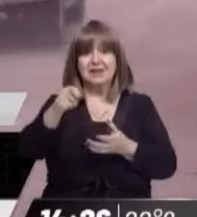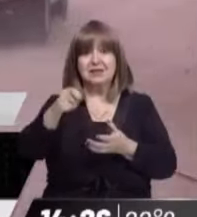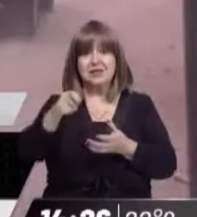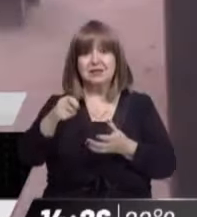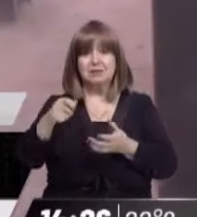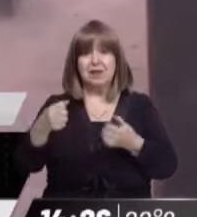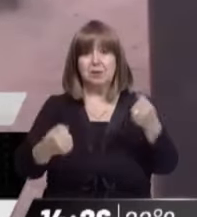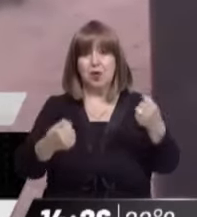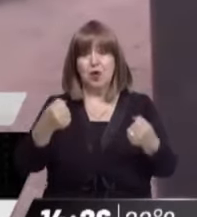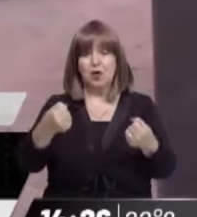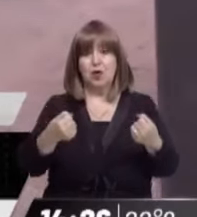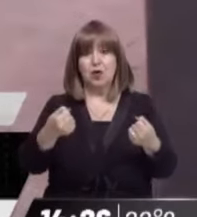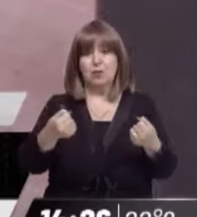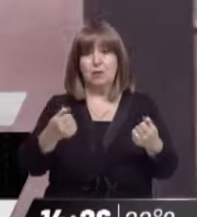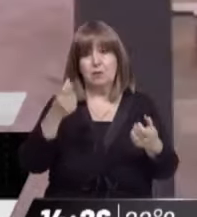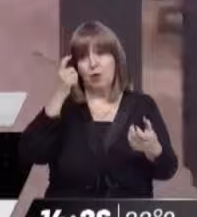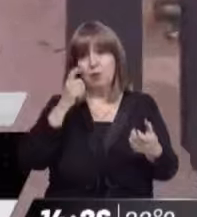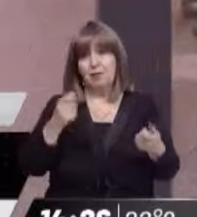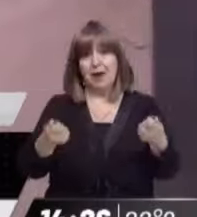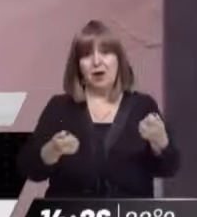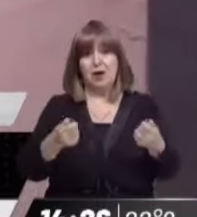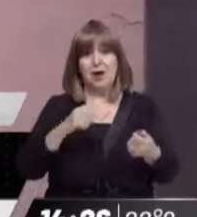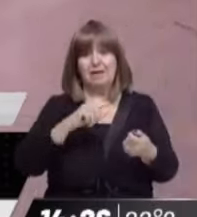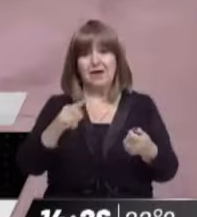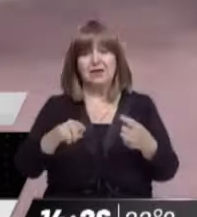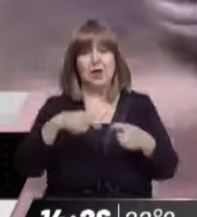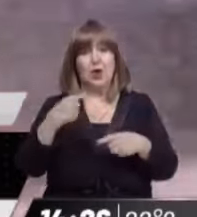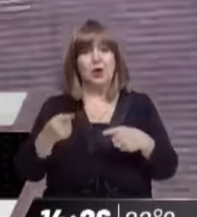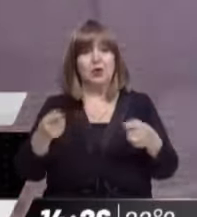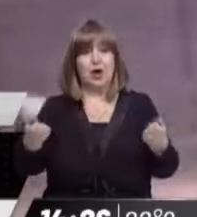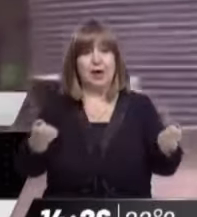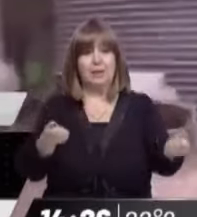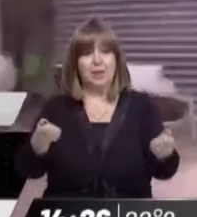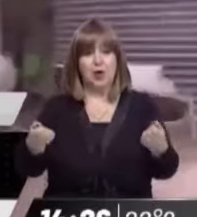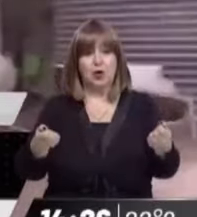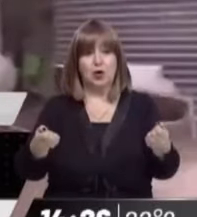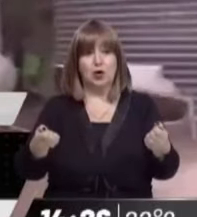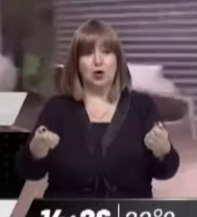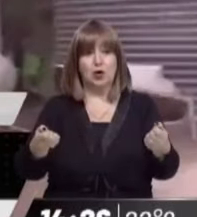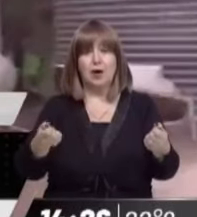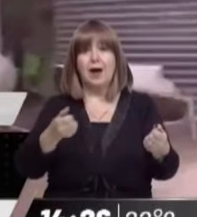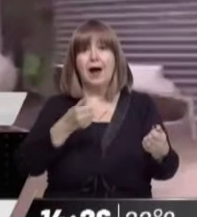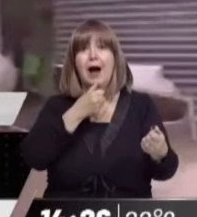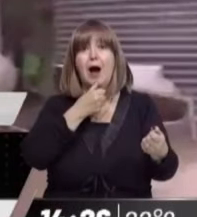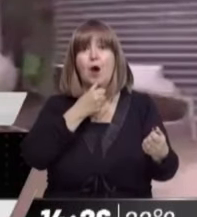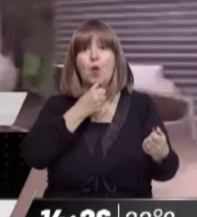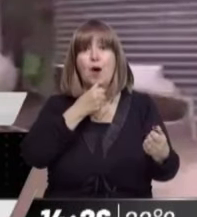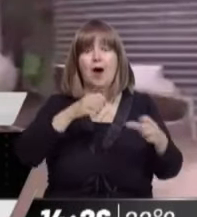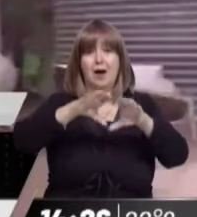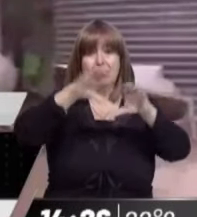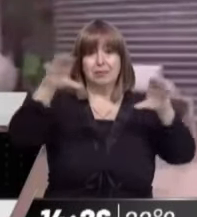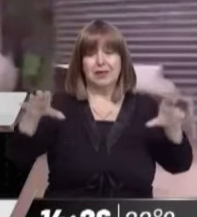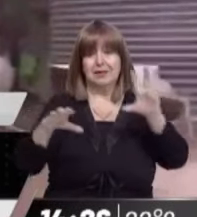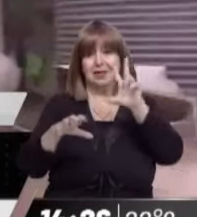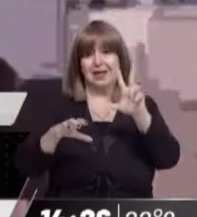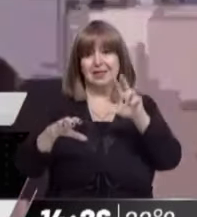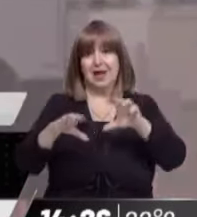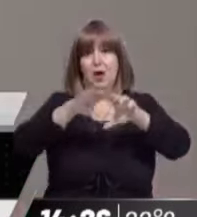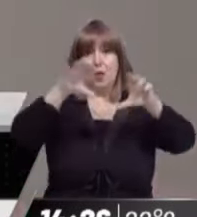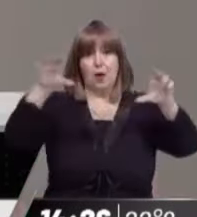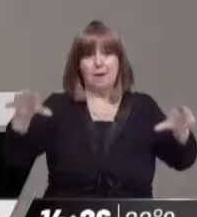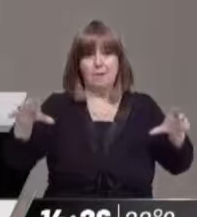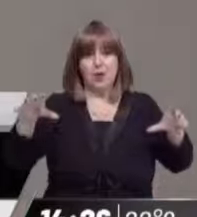van ingresando a este lugar. También llega otro camión con claro, van